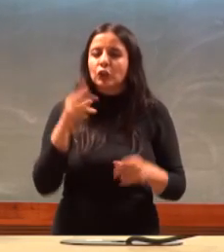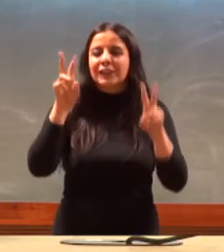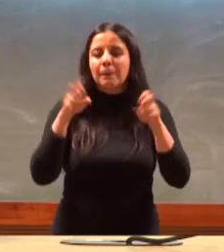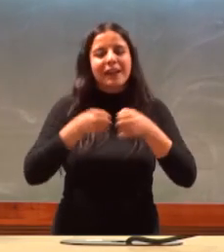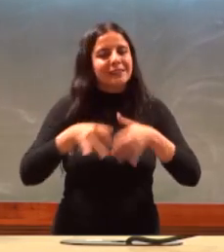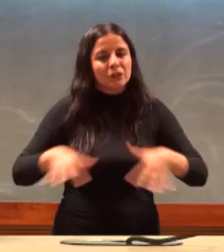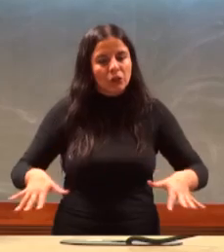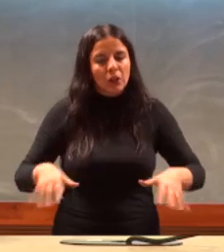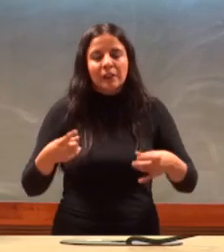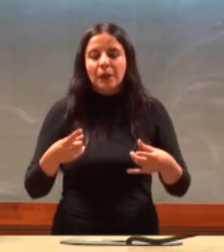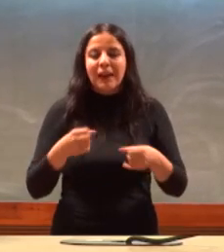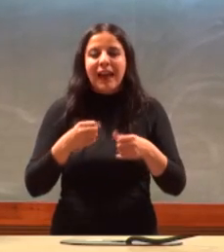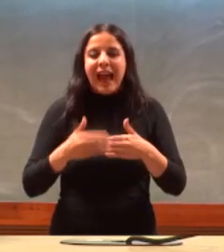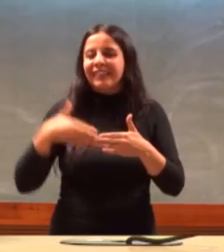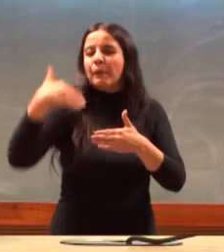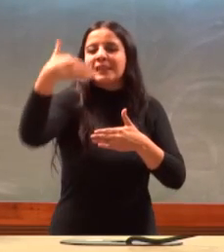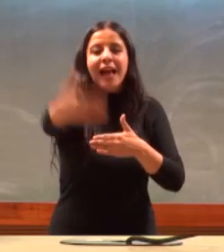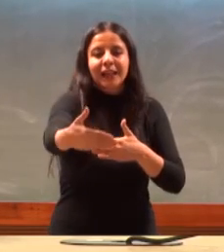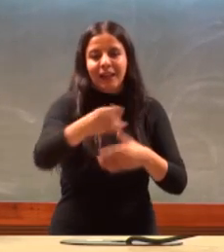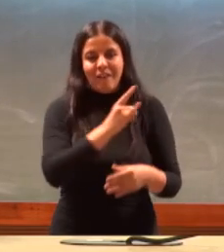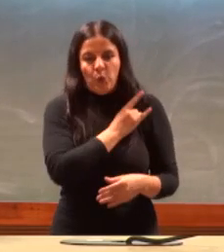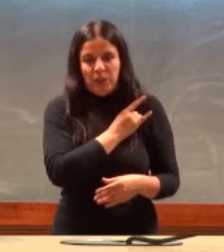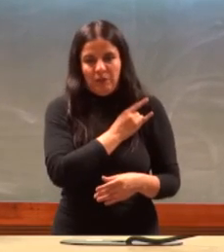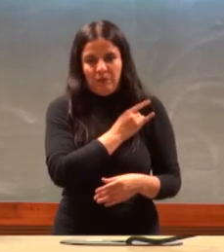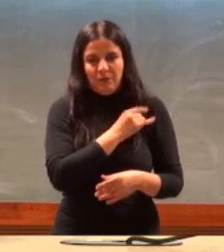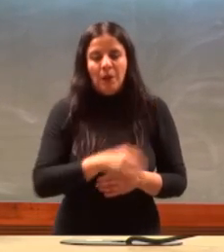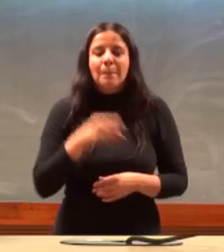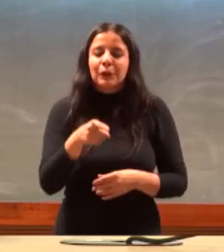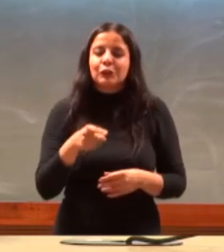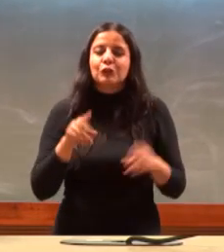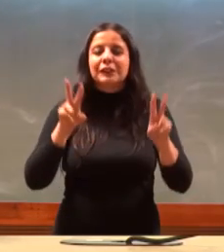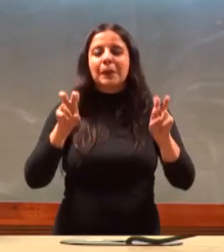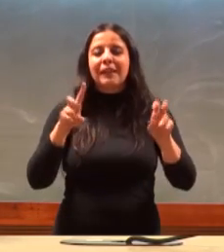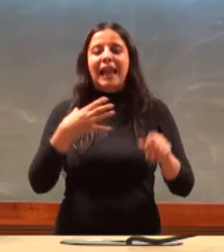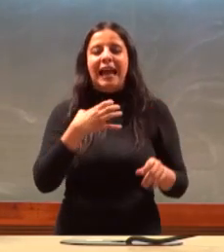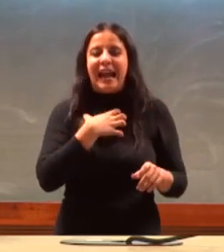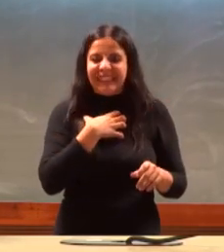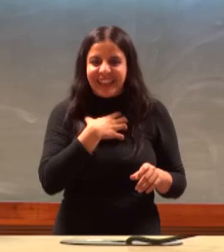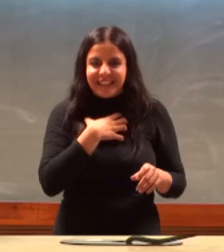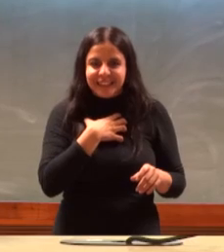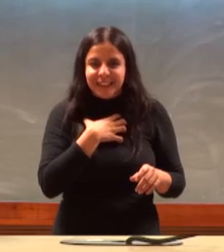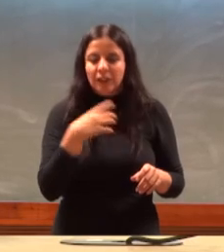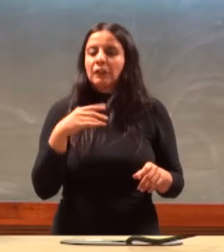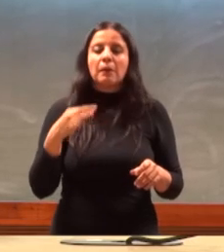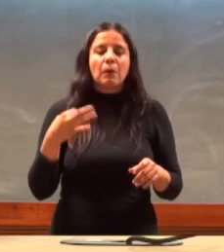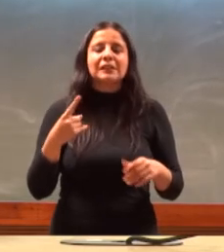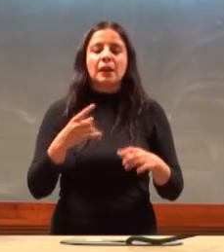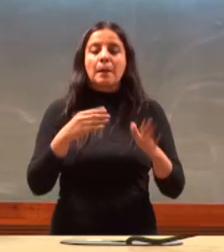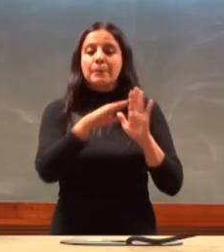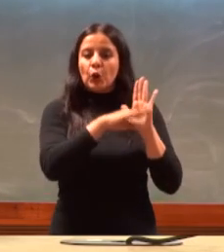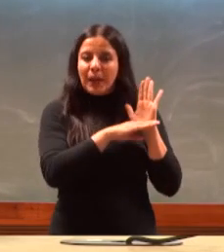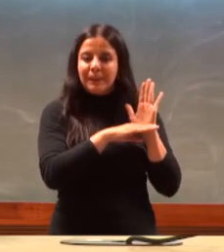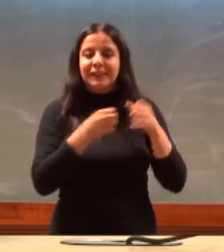manera más activa la facultad para eso esto que les digo de las cátedras queremos estimularlo y promoverlo un poco más hacer programas de extensión para las